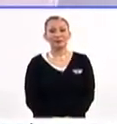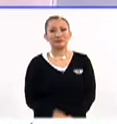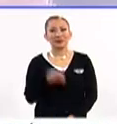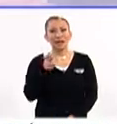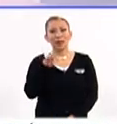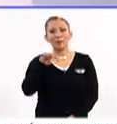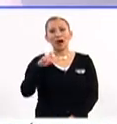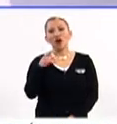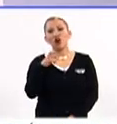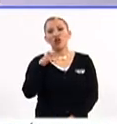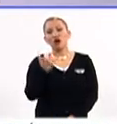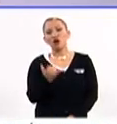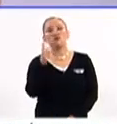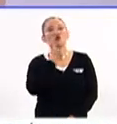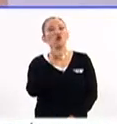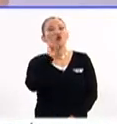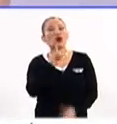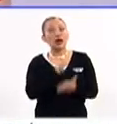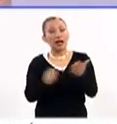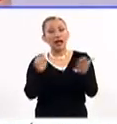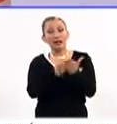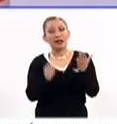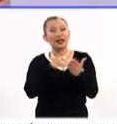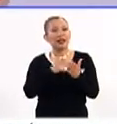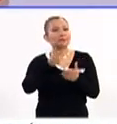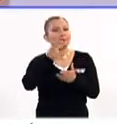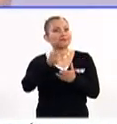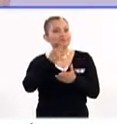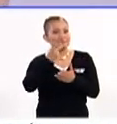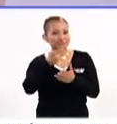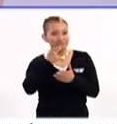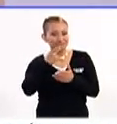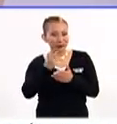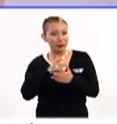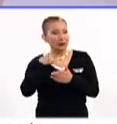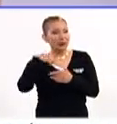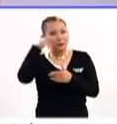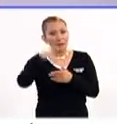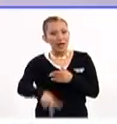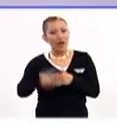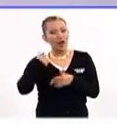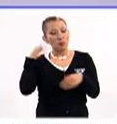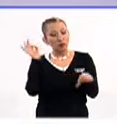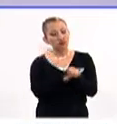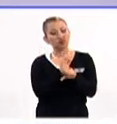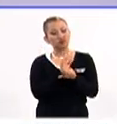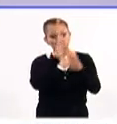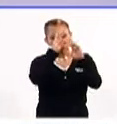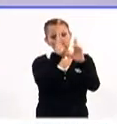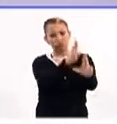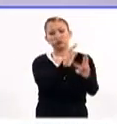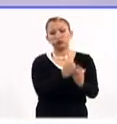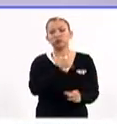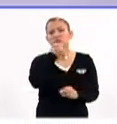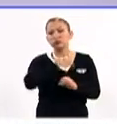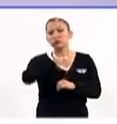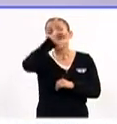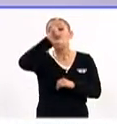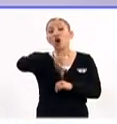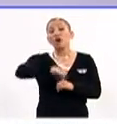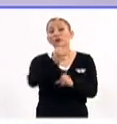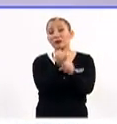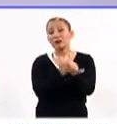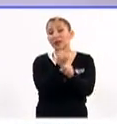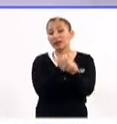Emma Godoy fue una escritora y locutora mexicana que se distinguió por promover la defensa de la dignificación de la vejez. Hoy en nuestro